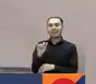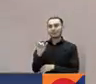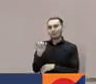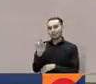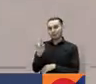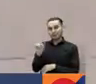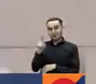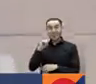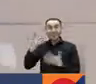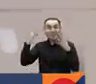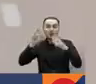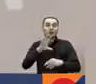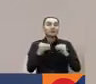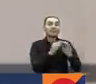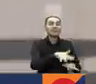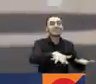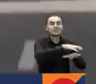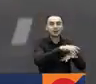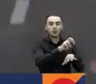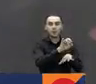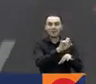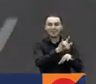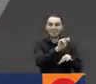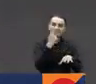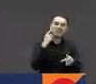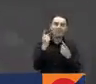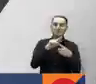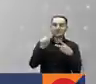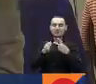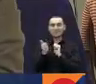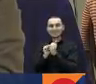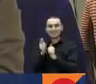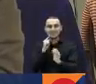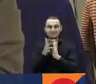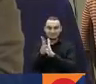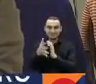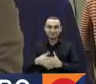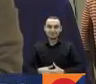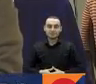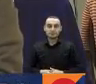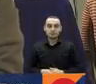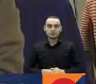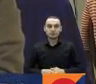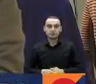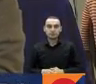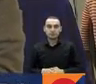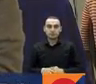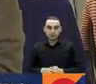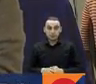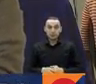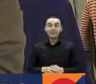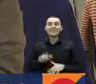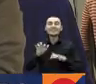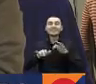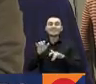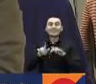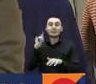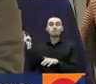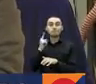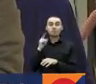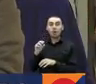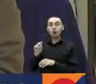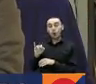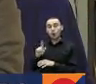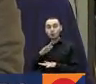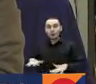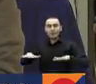Sergio Andrés Higuita en Romandía. Detalles en nuestra sección deportiva. El secretario general de Naciones Unidas, Ban Ki-moon, aquí en la Feria del Libro de